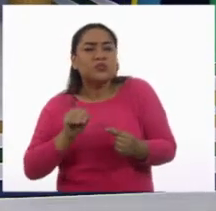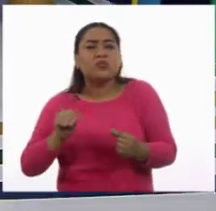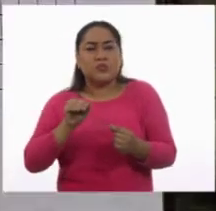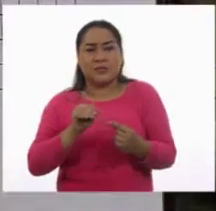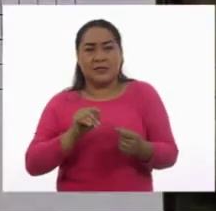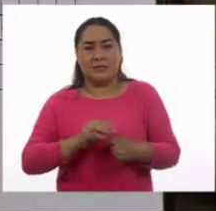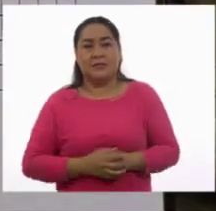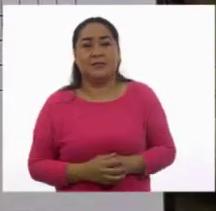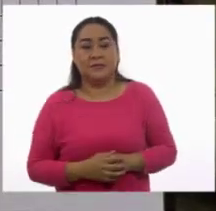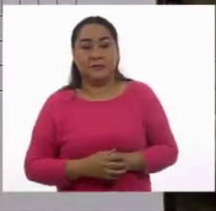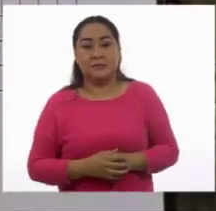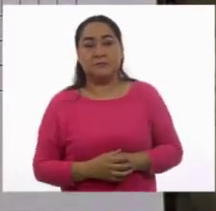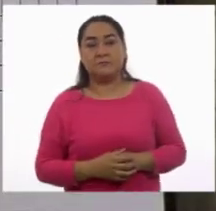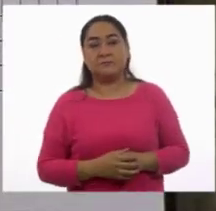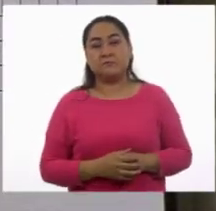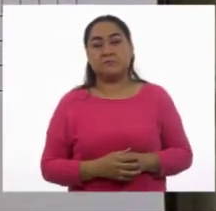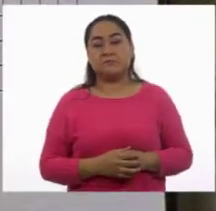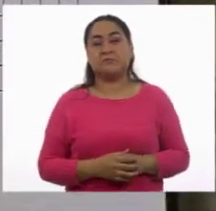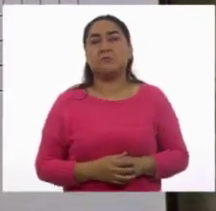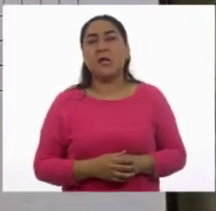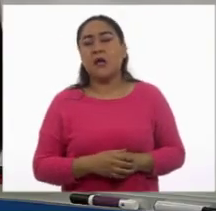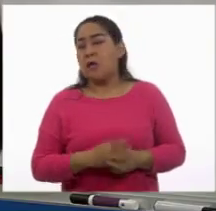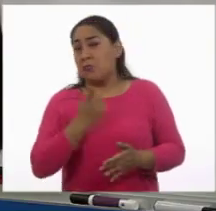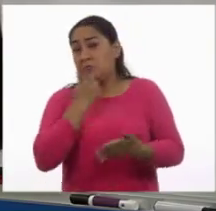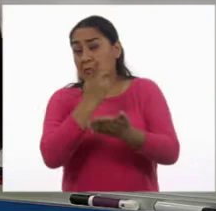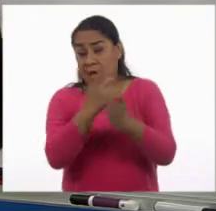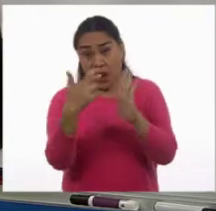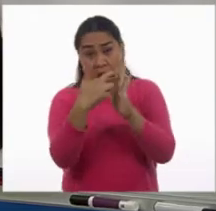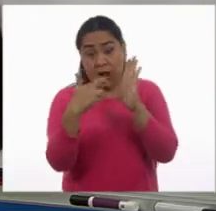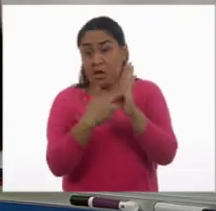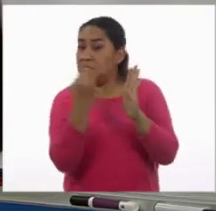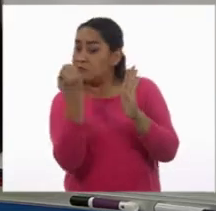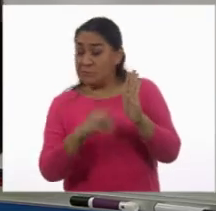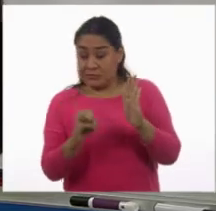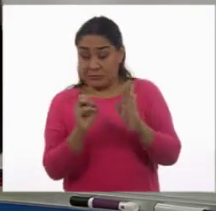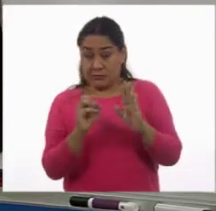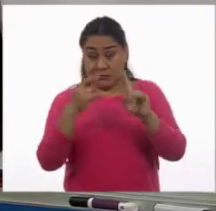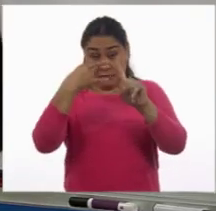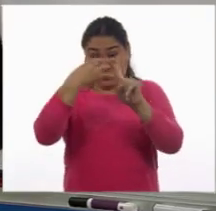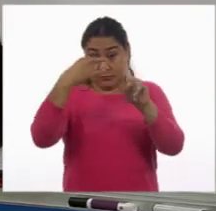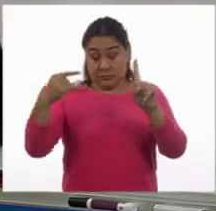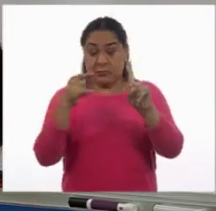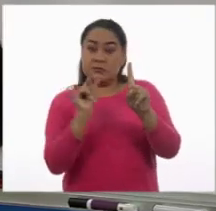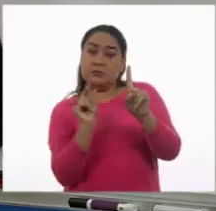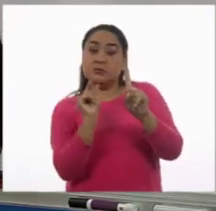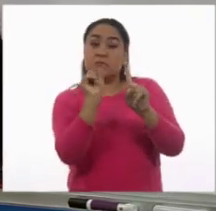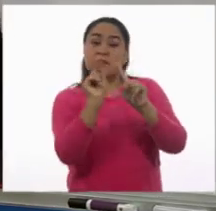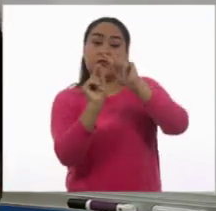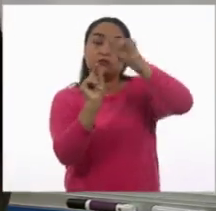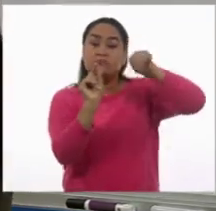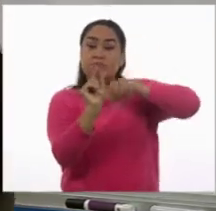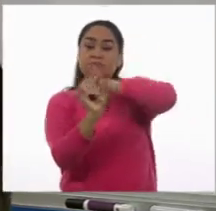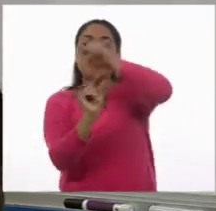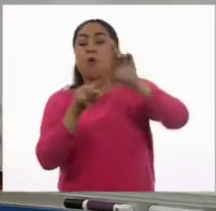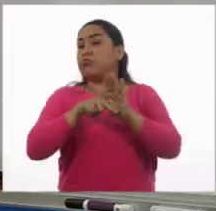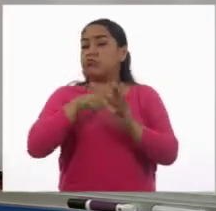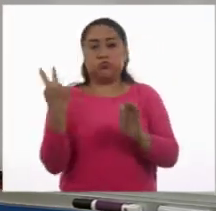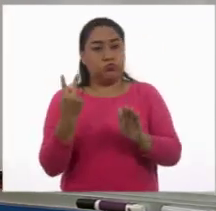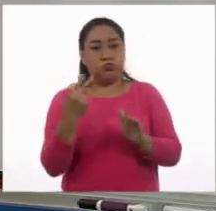A ver, este decía que tenía que estar rodeado de agua. Entonces, este lo voy a colocar aquí.